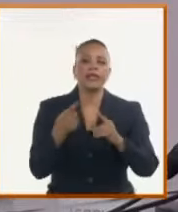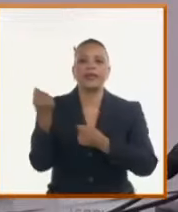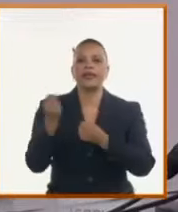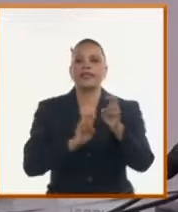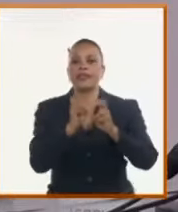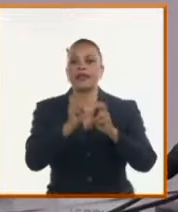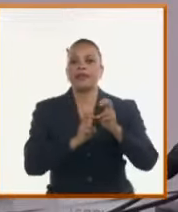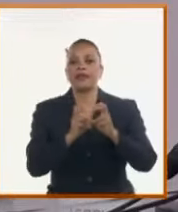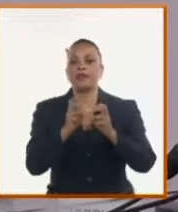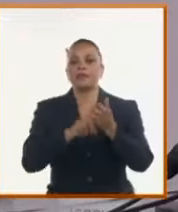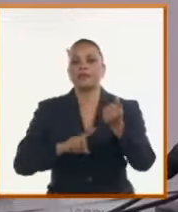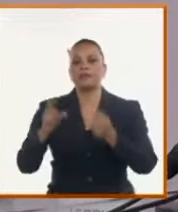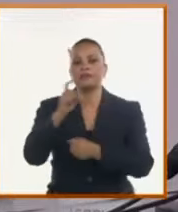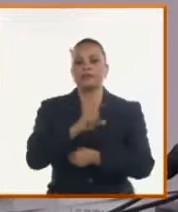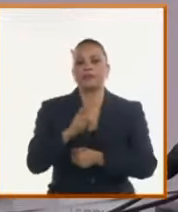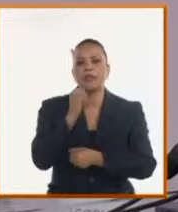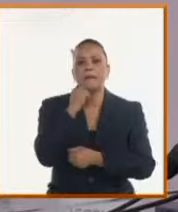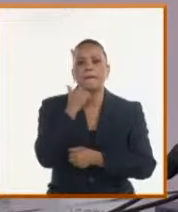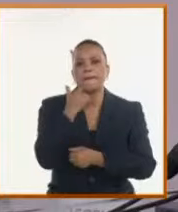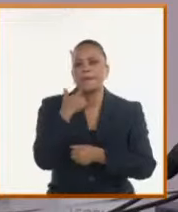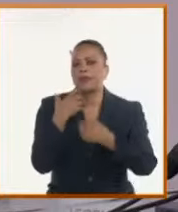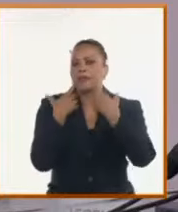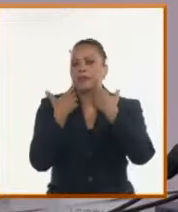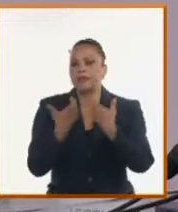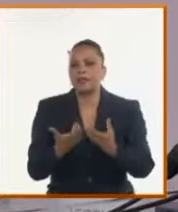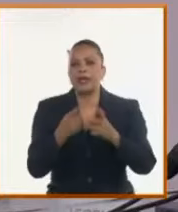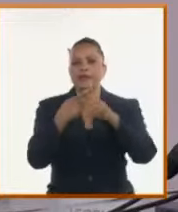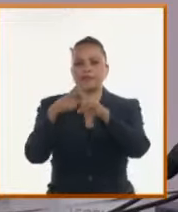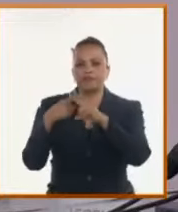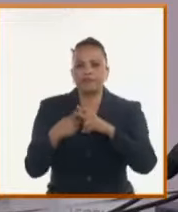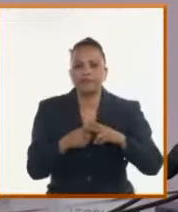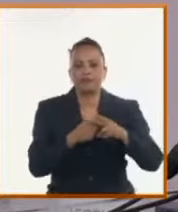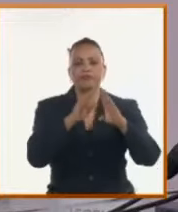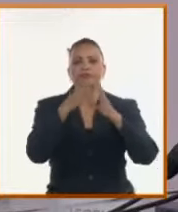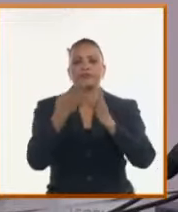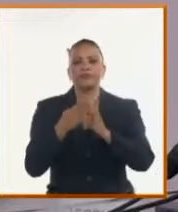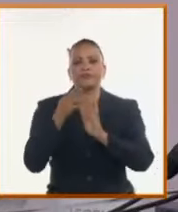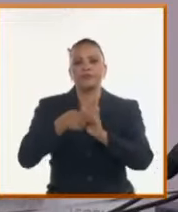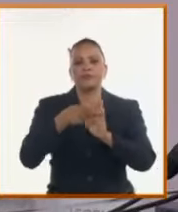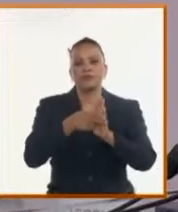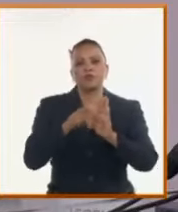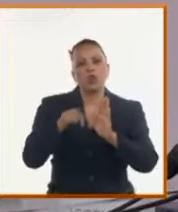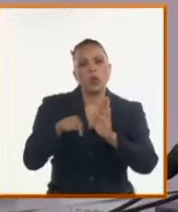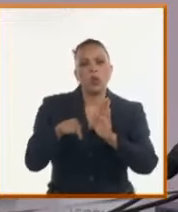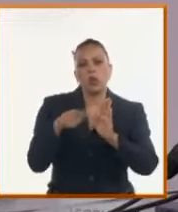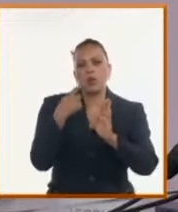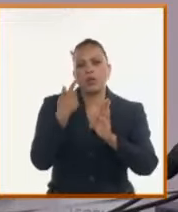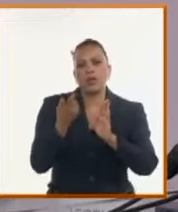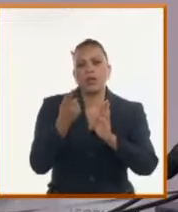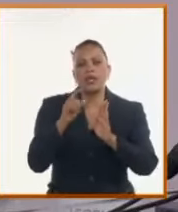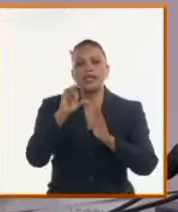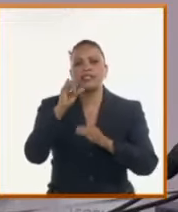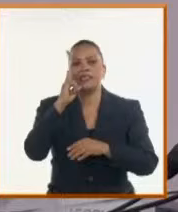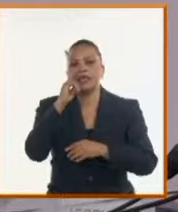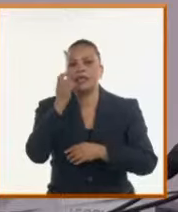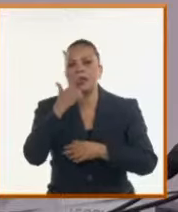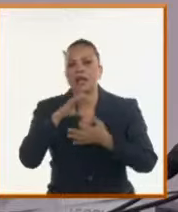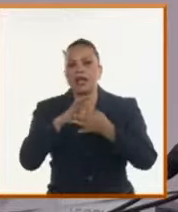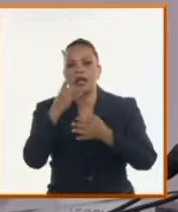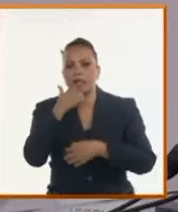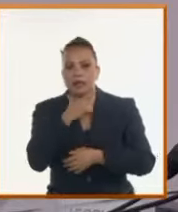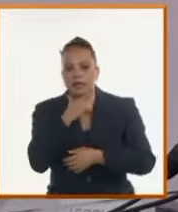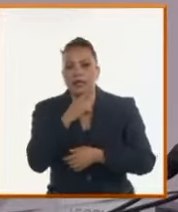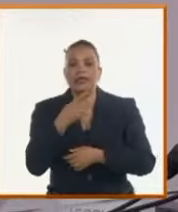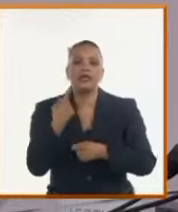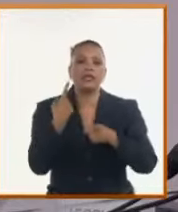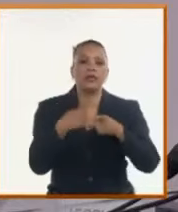camy eran considerados el más importante del país en la reparación de locomotoras hoy la mirada se dirige a sienaga en la Habana y San Luis en